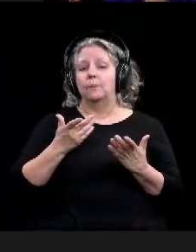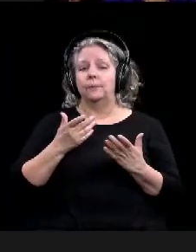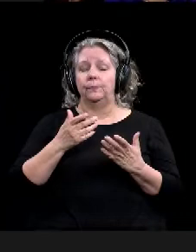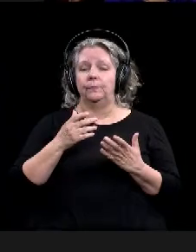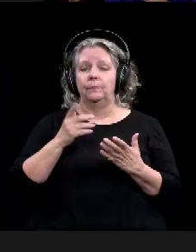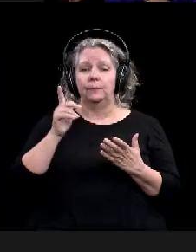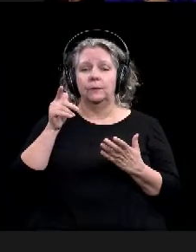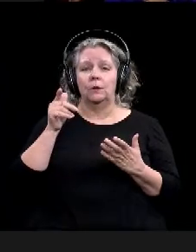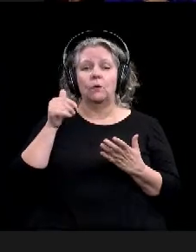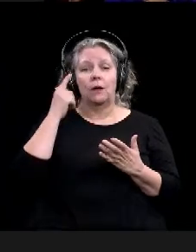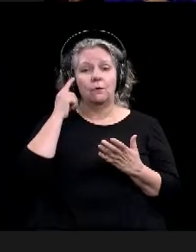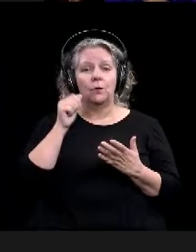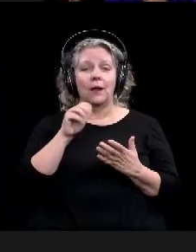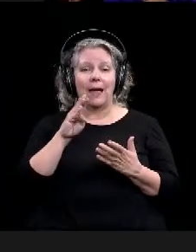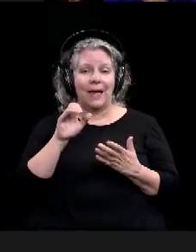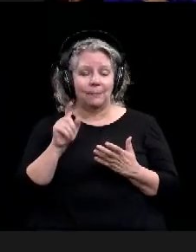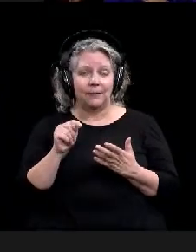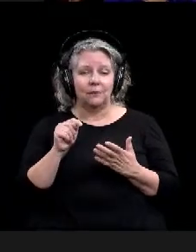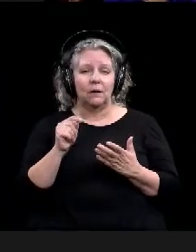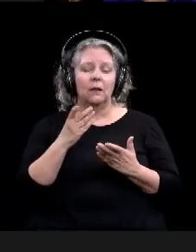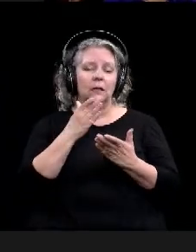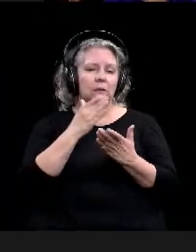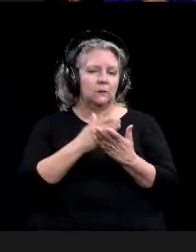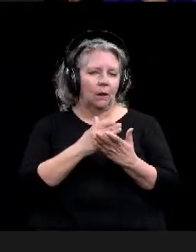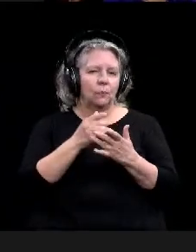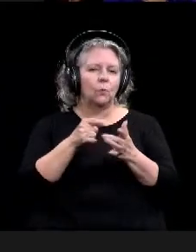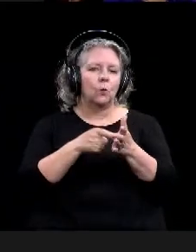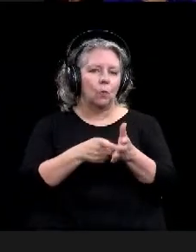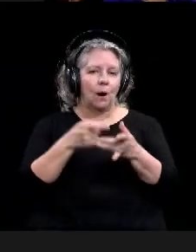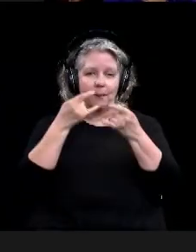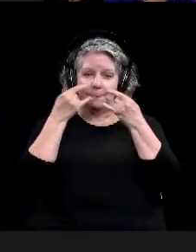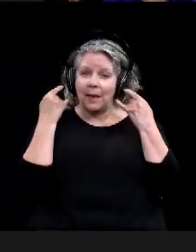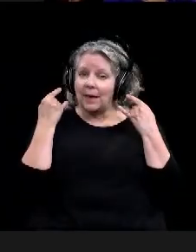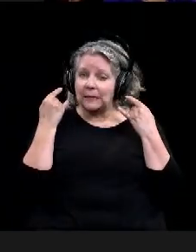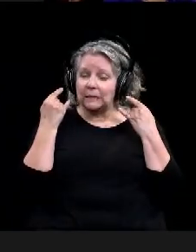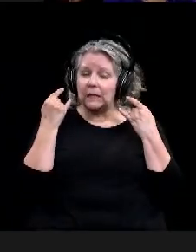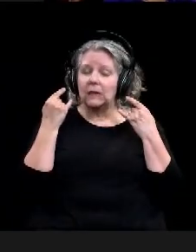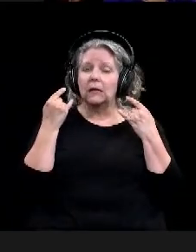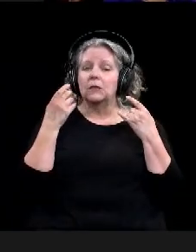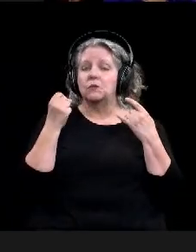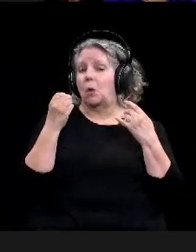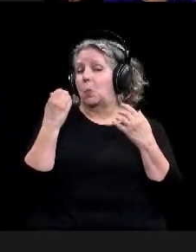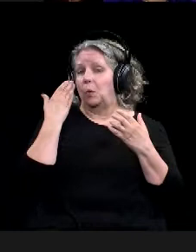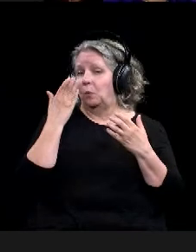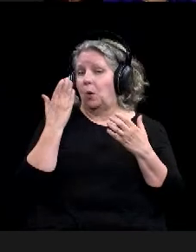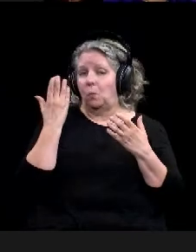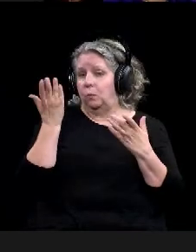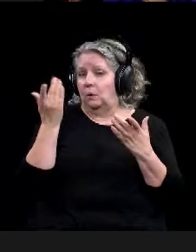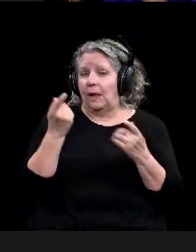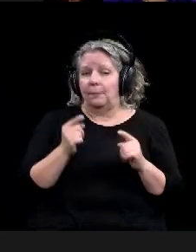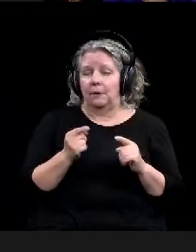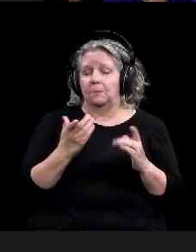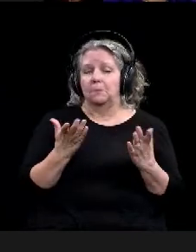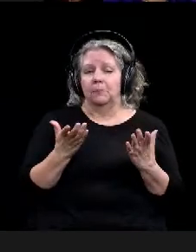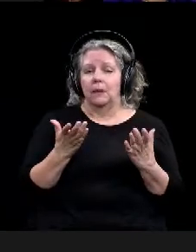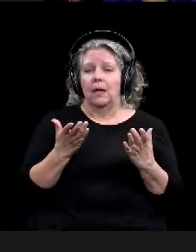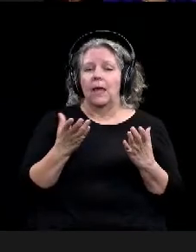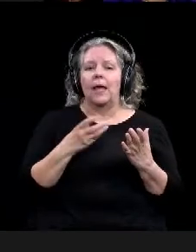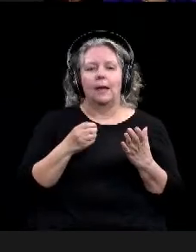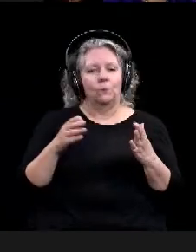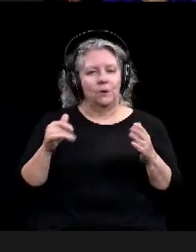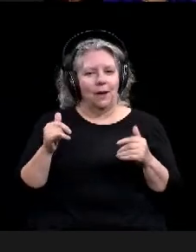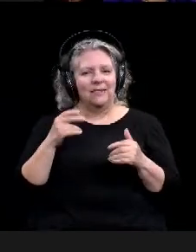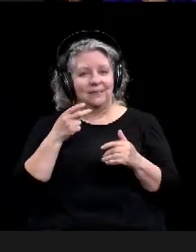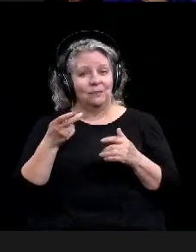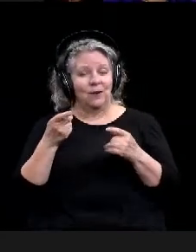no hemos visto impacto del sprint play hay varias variantes y